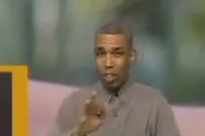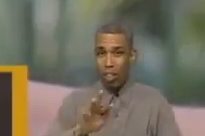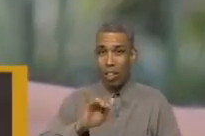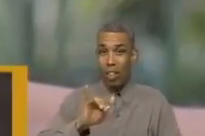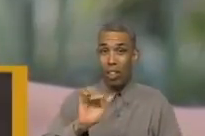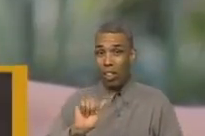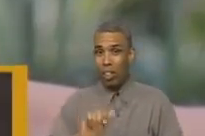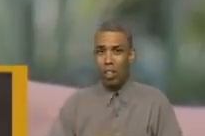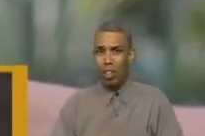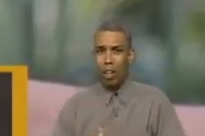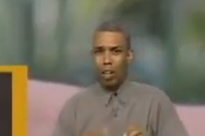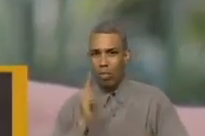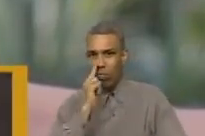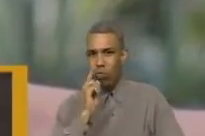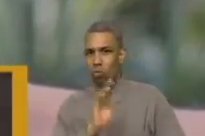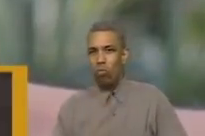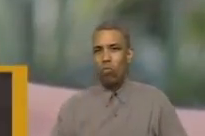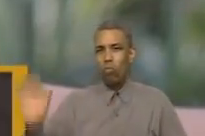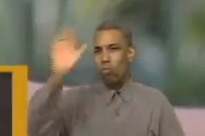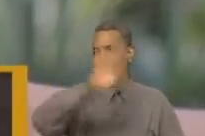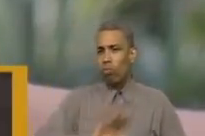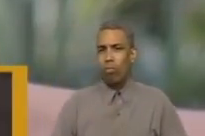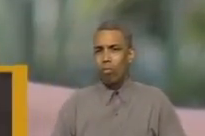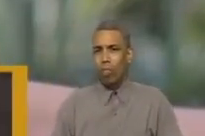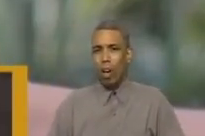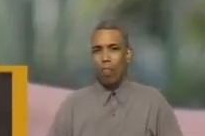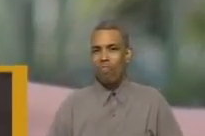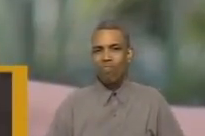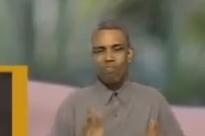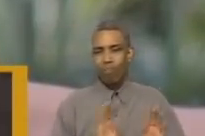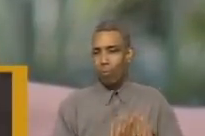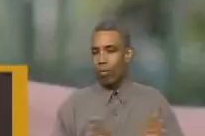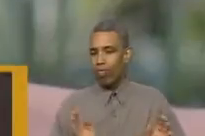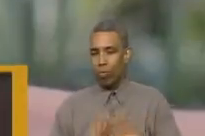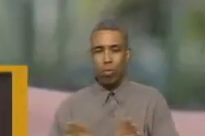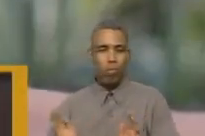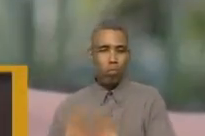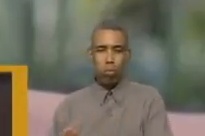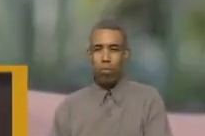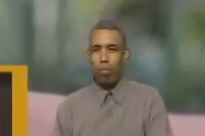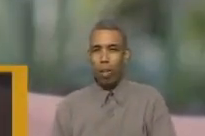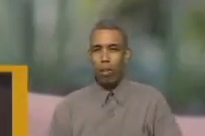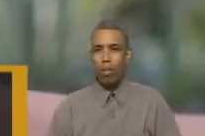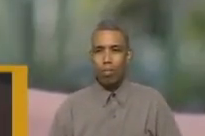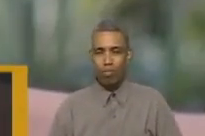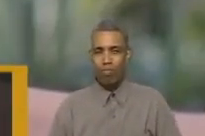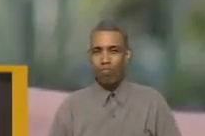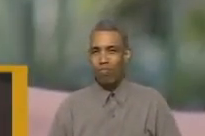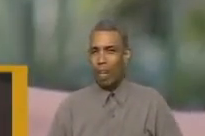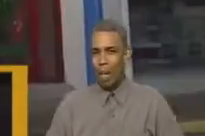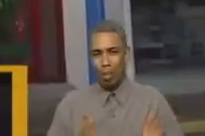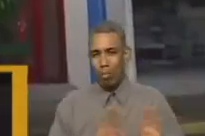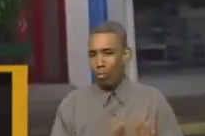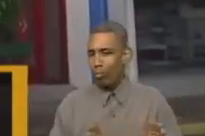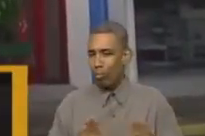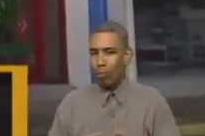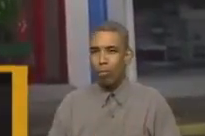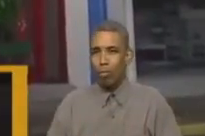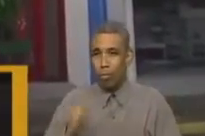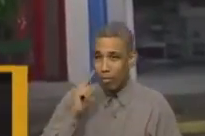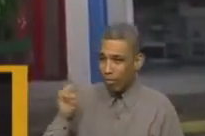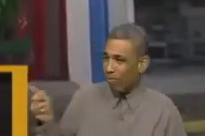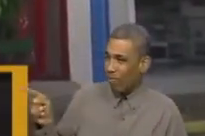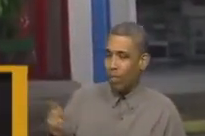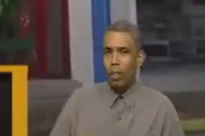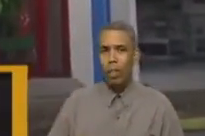nivel nacional de cerrar sus puertas. Un establecimiento de mucha tradición, 70 años